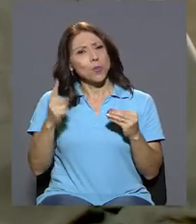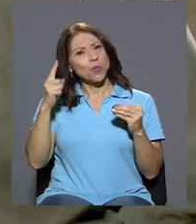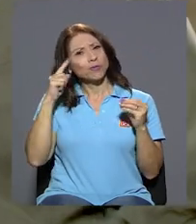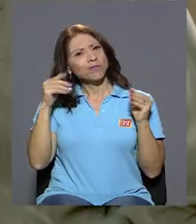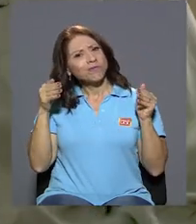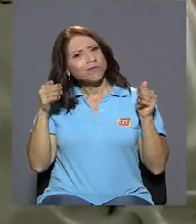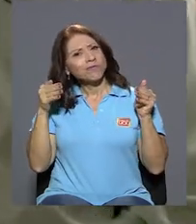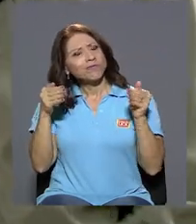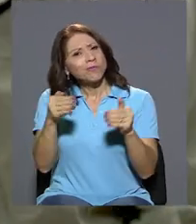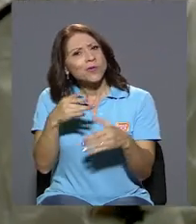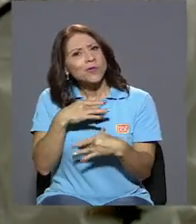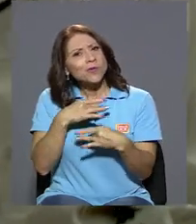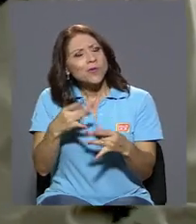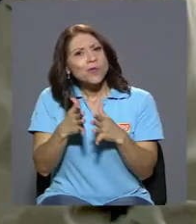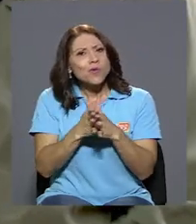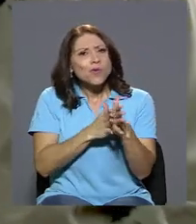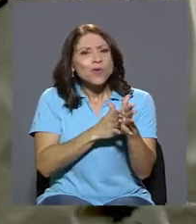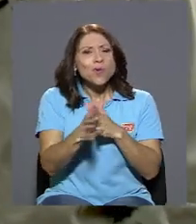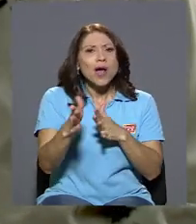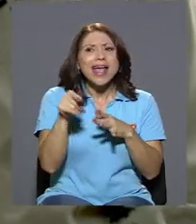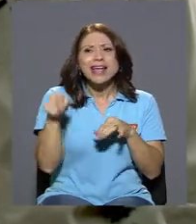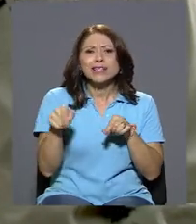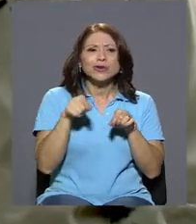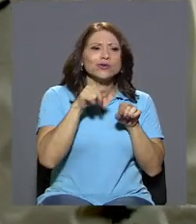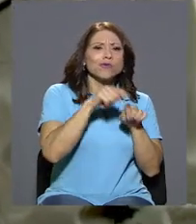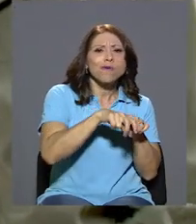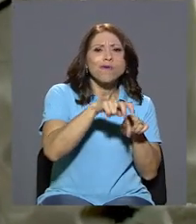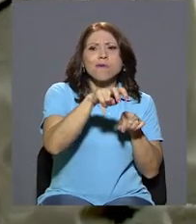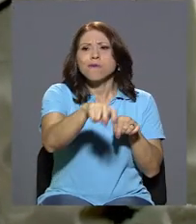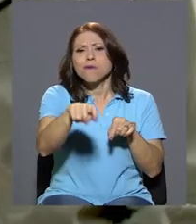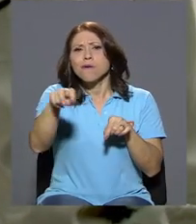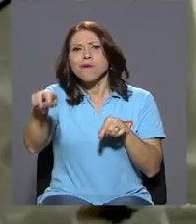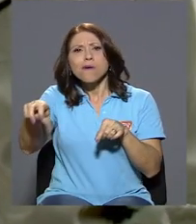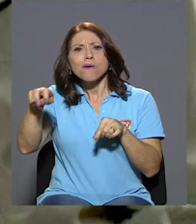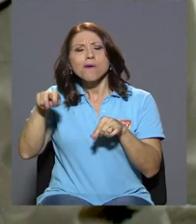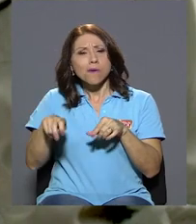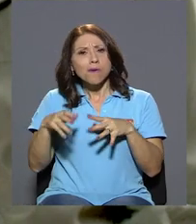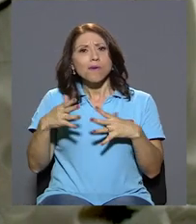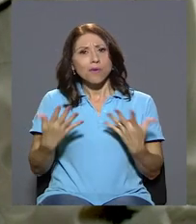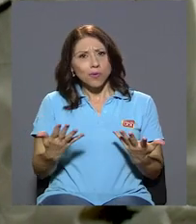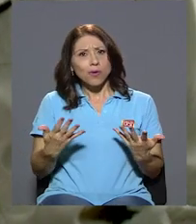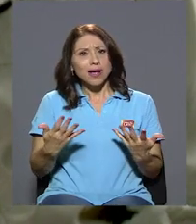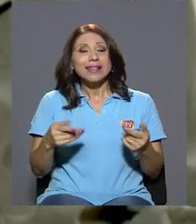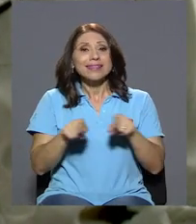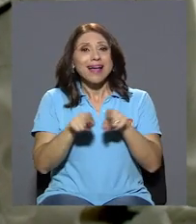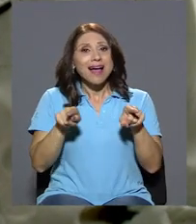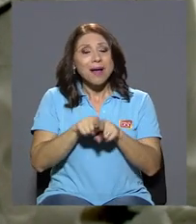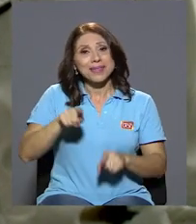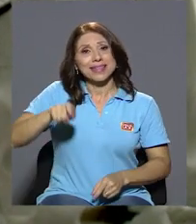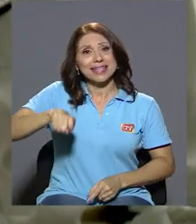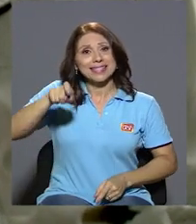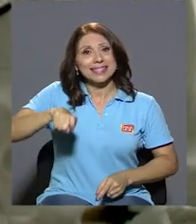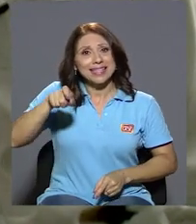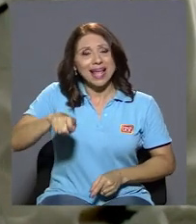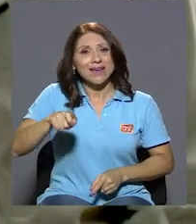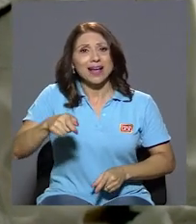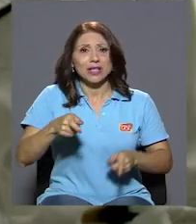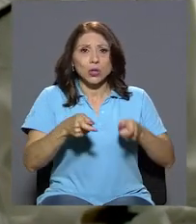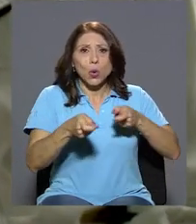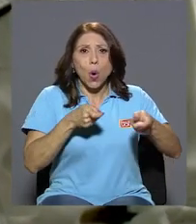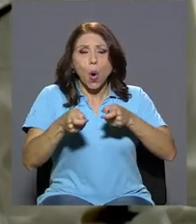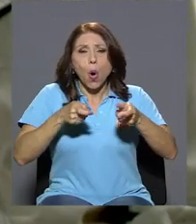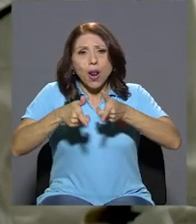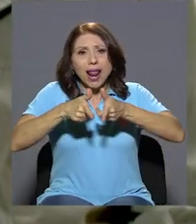verdad porque se movían de un lado a otro necesitaban también tener ese